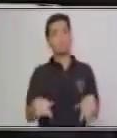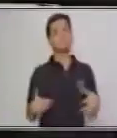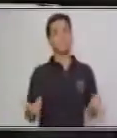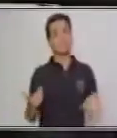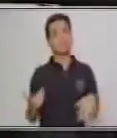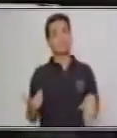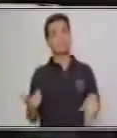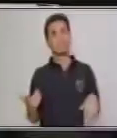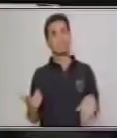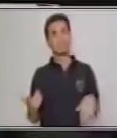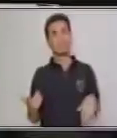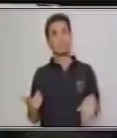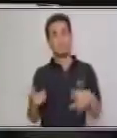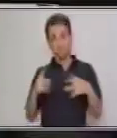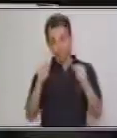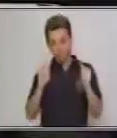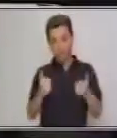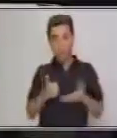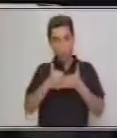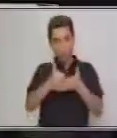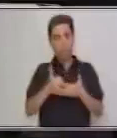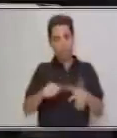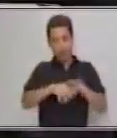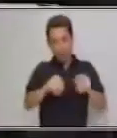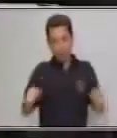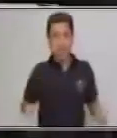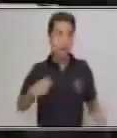cosas buenas por ella, como por ejemplo